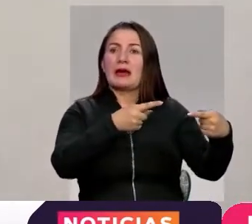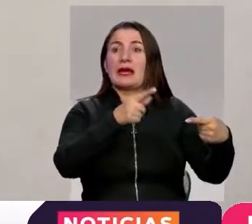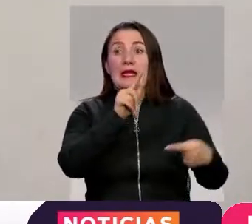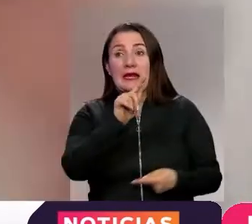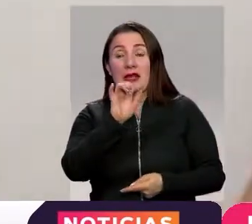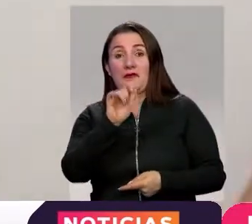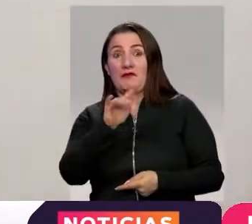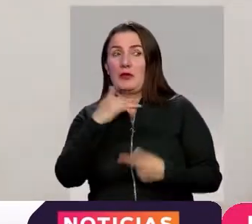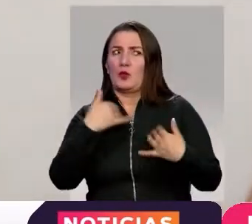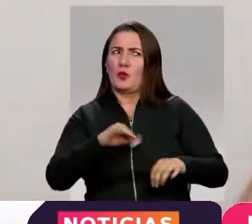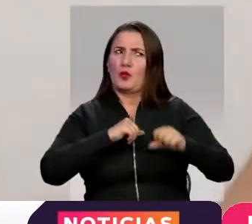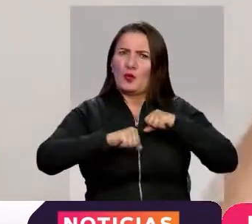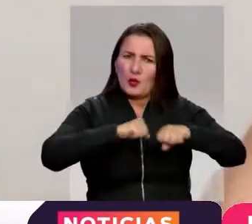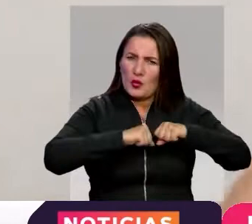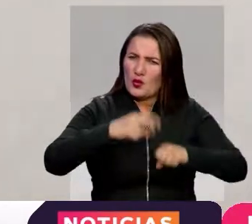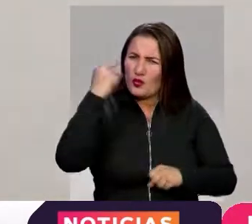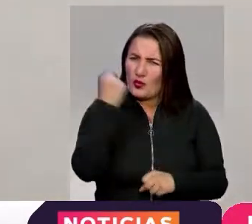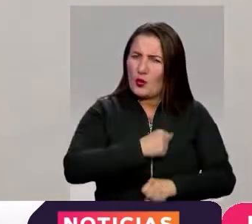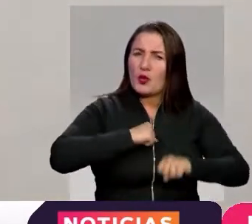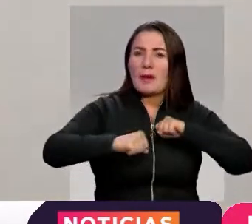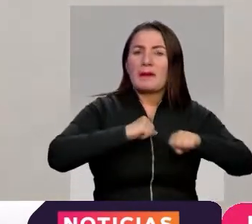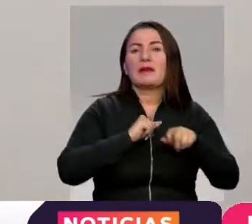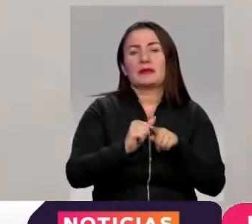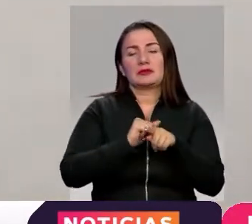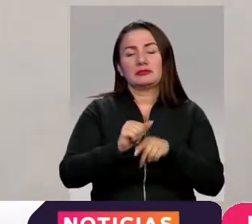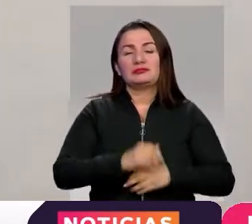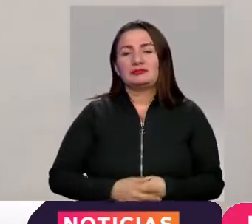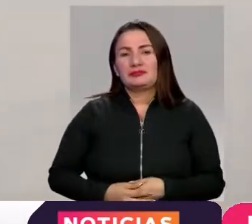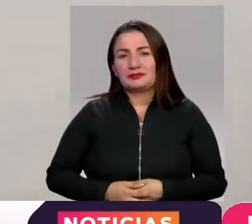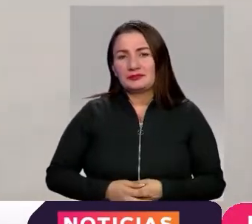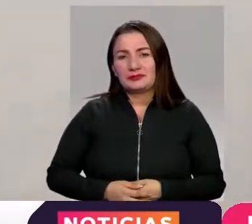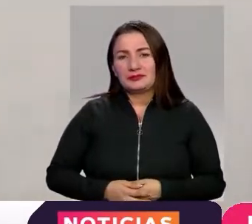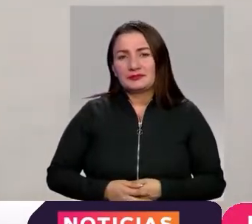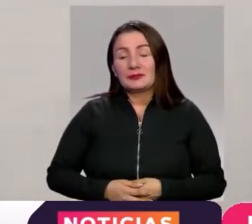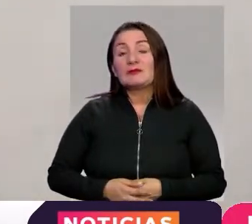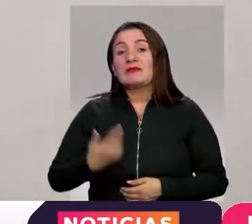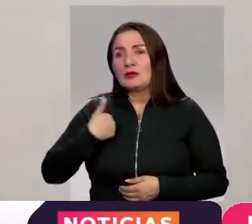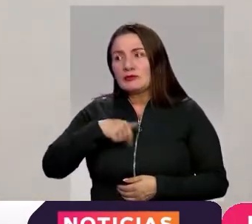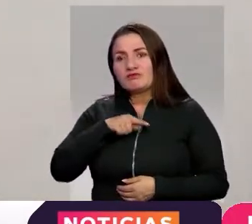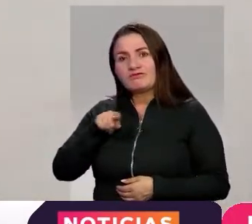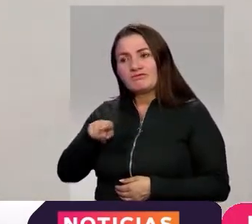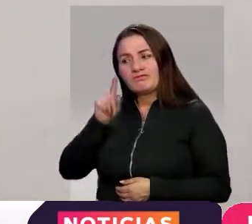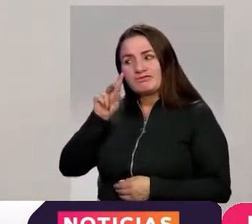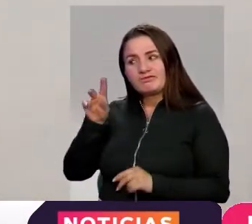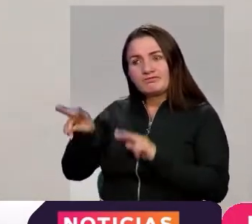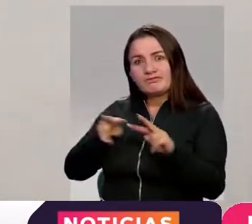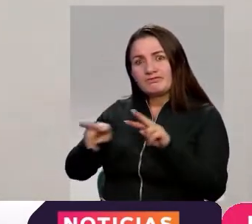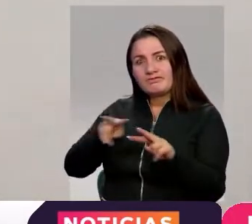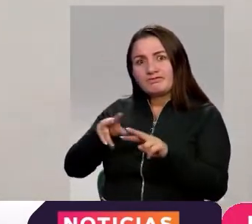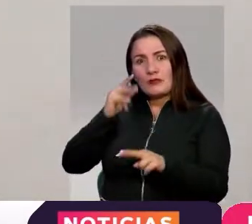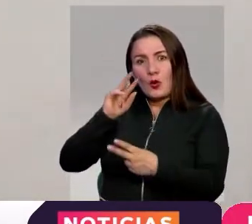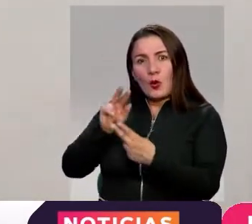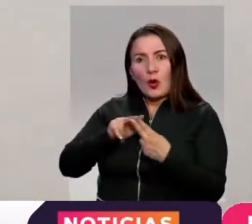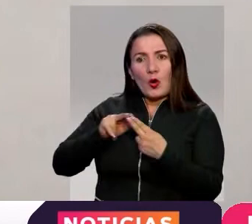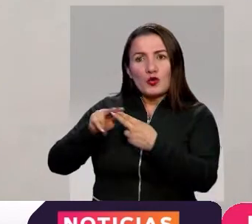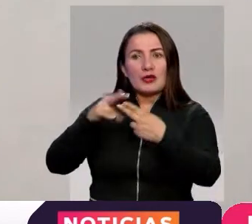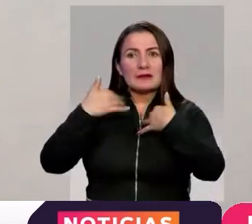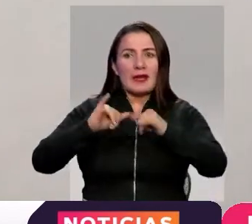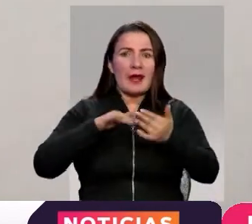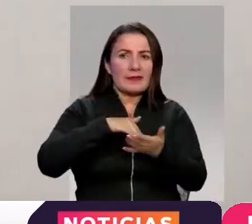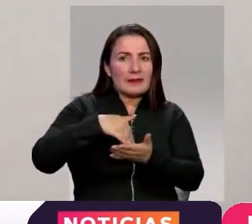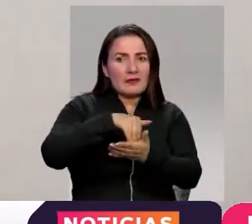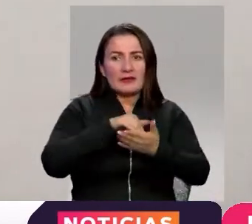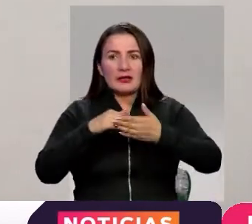Son muy buenas, entrenan duro. Entonces, podemos aprovechar y al conocer las debilidades